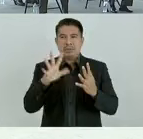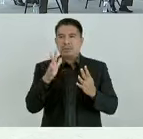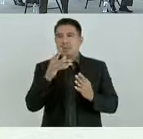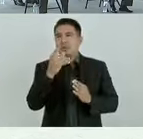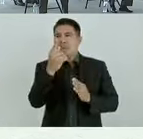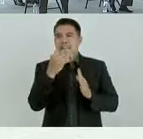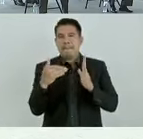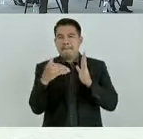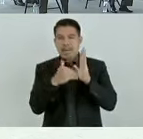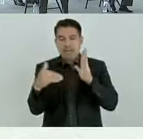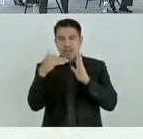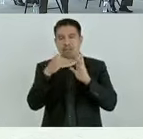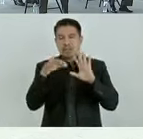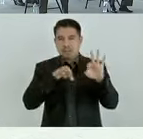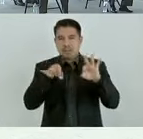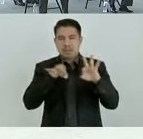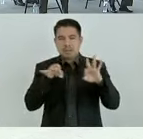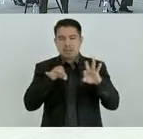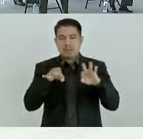1 millón de empleos.